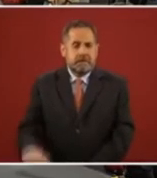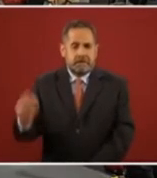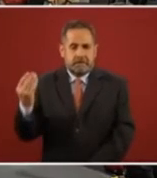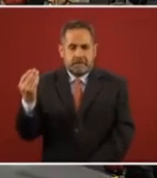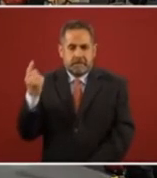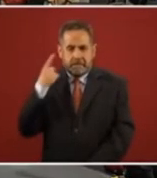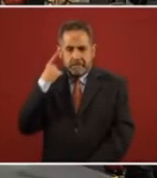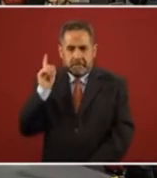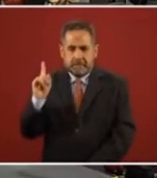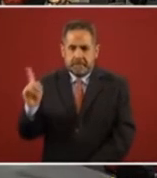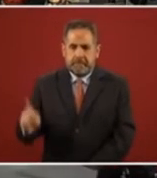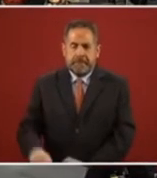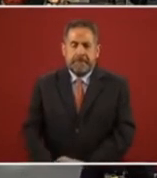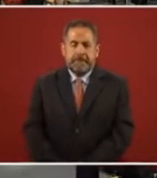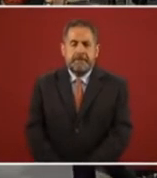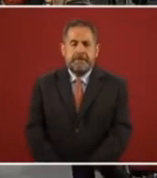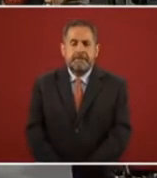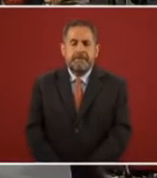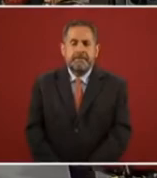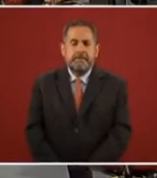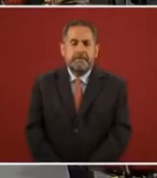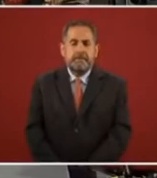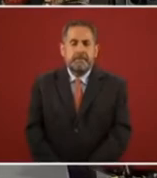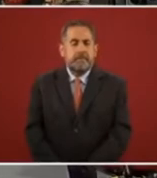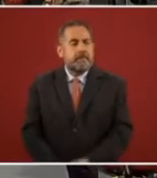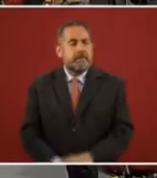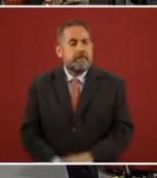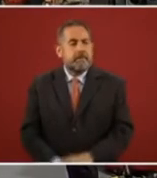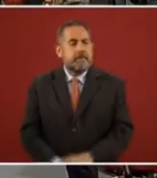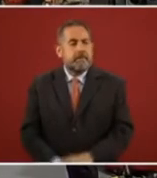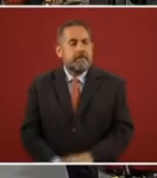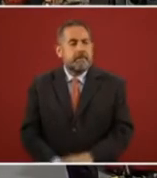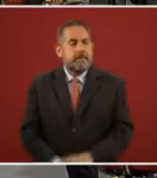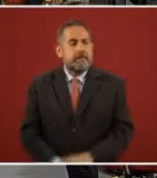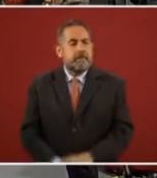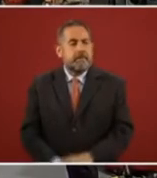es más bajo